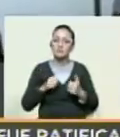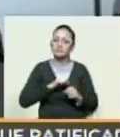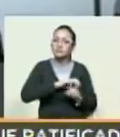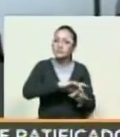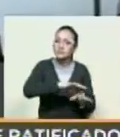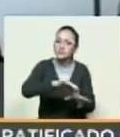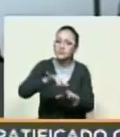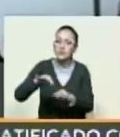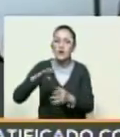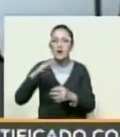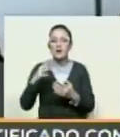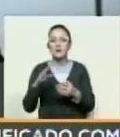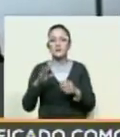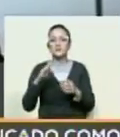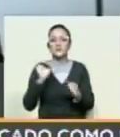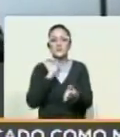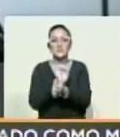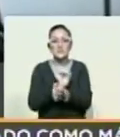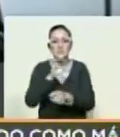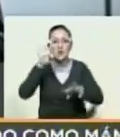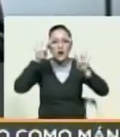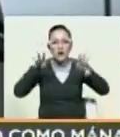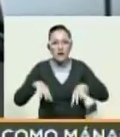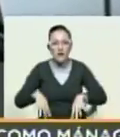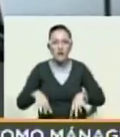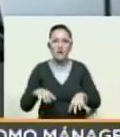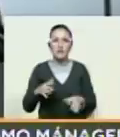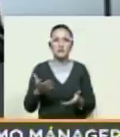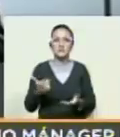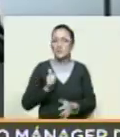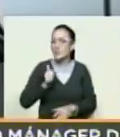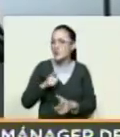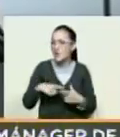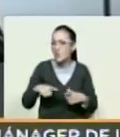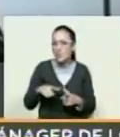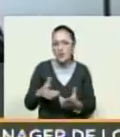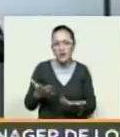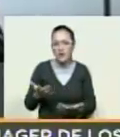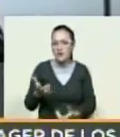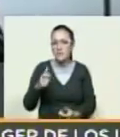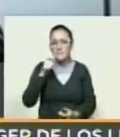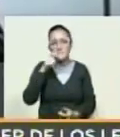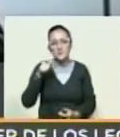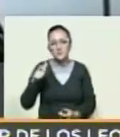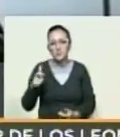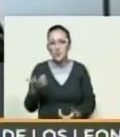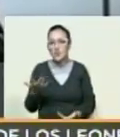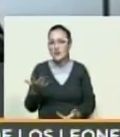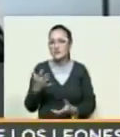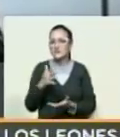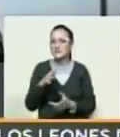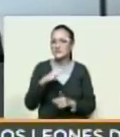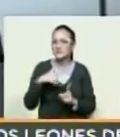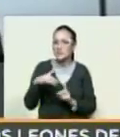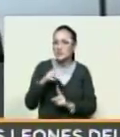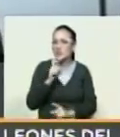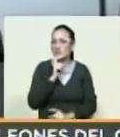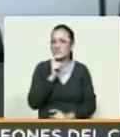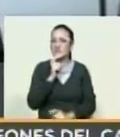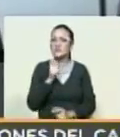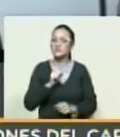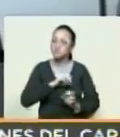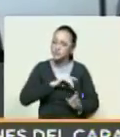las cárceles y por cualquier lugar donde cualquier hermano o hermana esté pasando horas